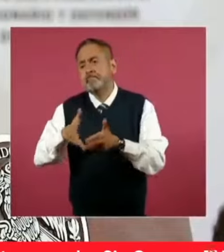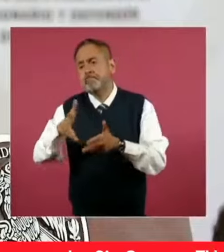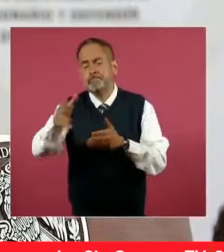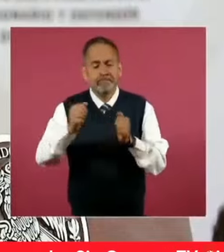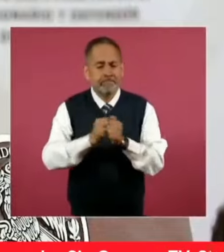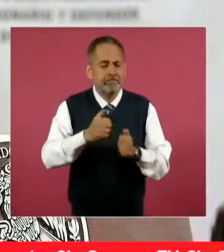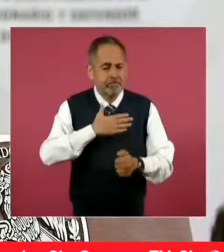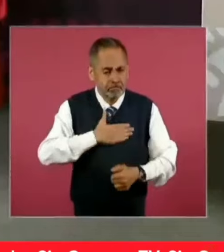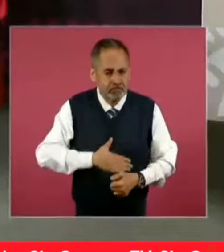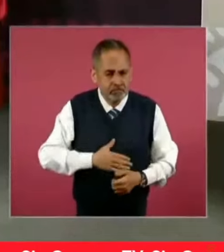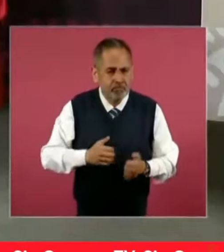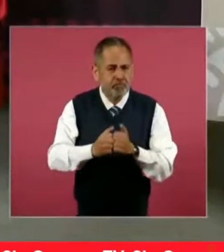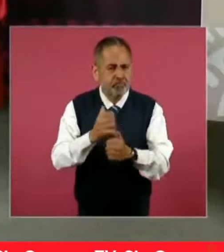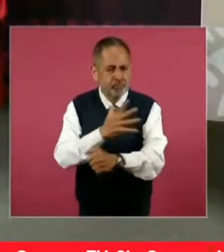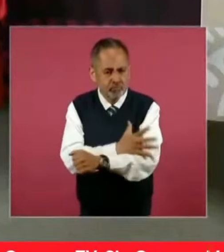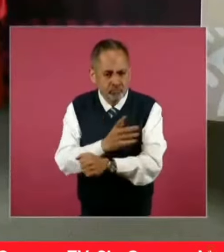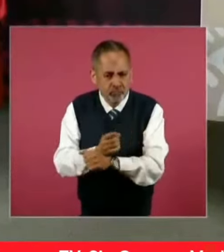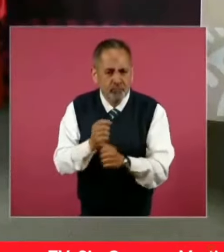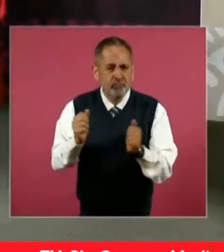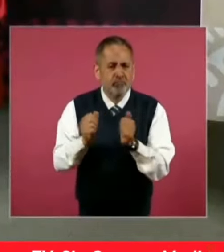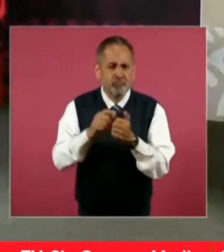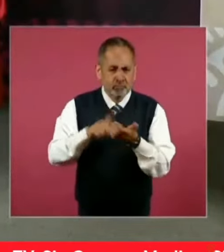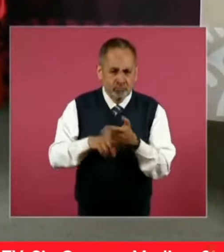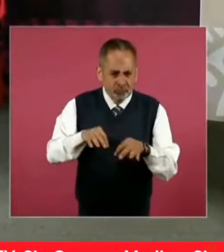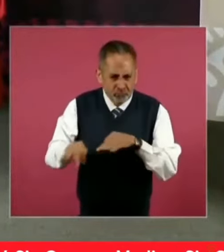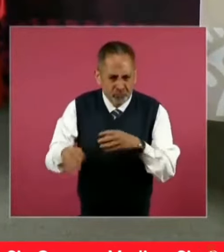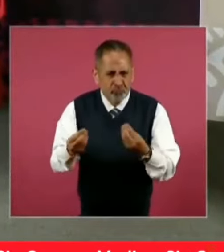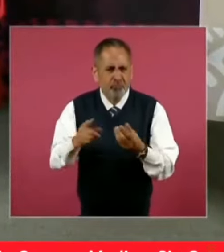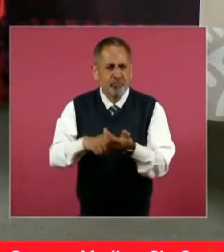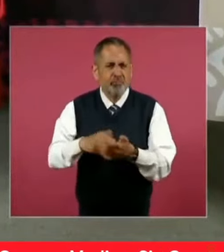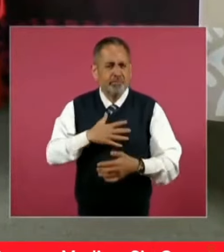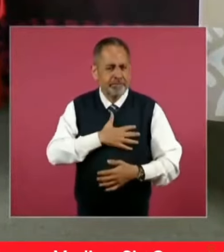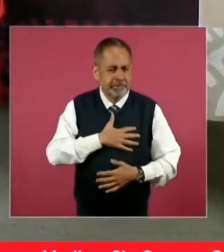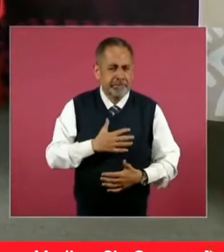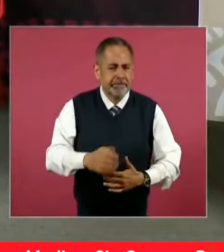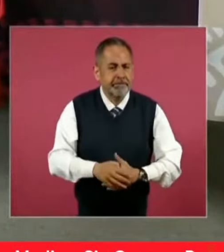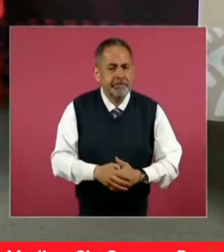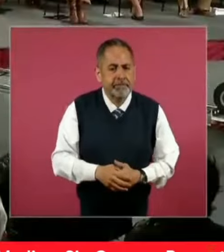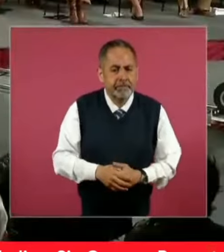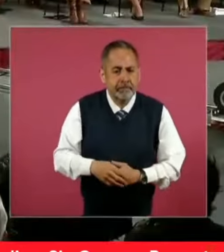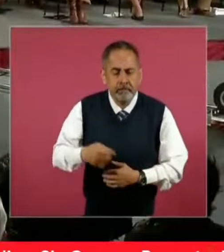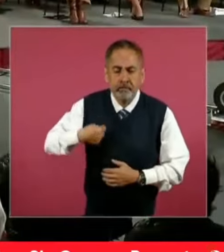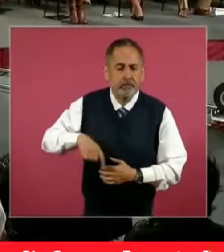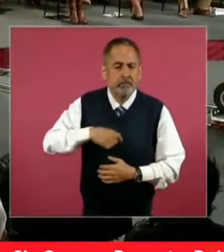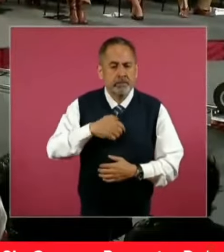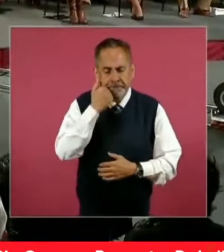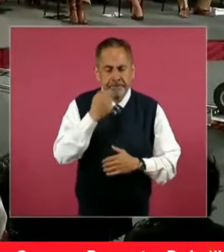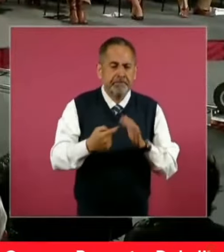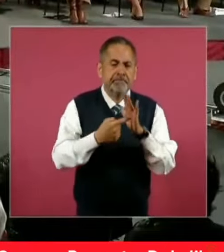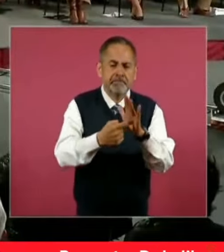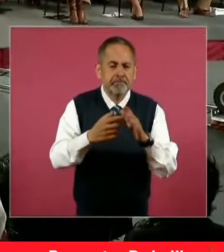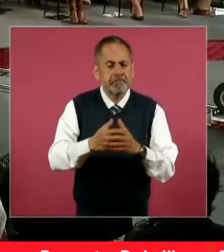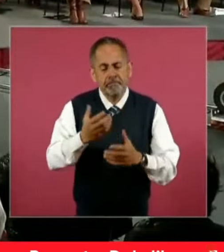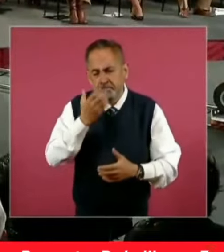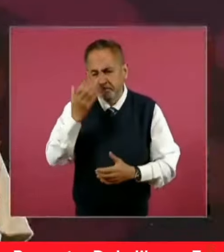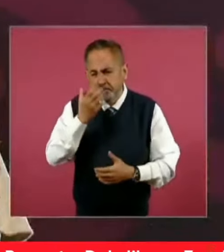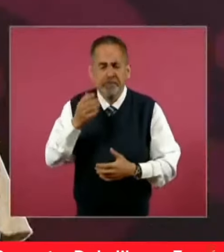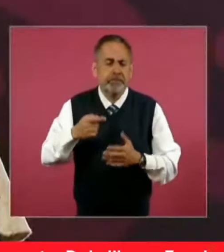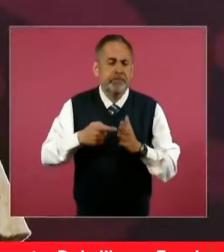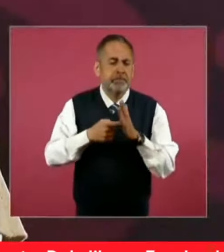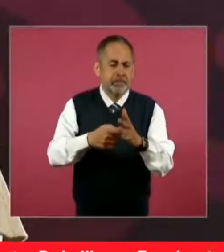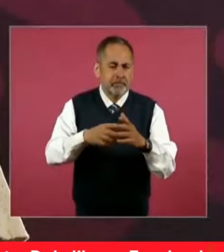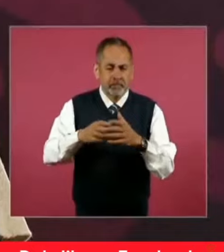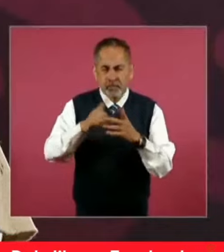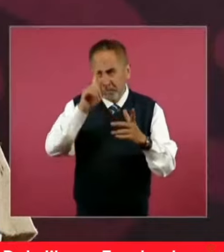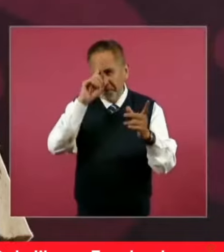con justicia, con honestidad, con mucho trabajo y mucho amor. Queremos compartir nuestras costumbres, queremos transmitir